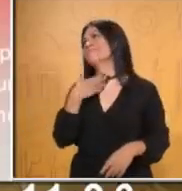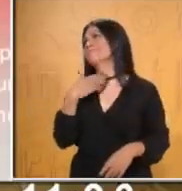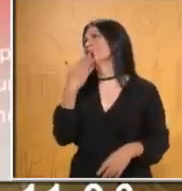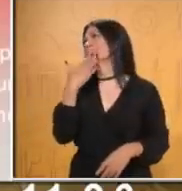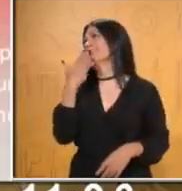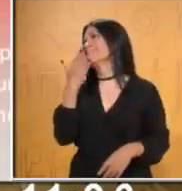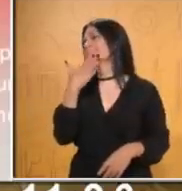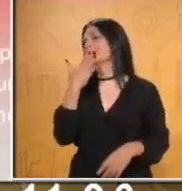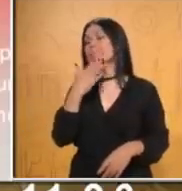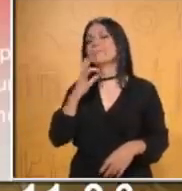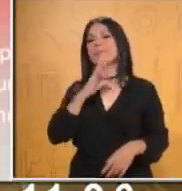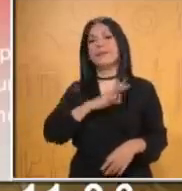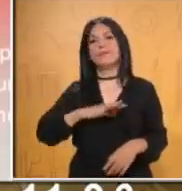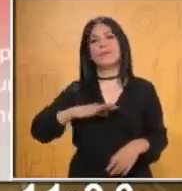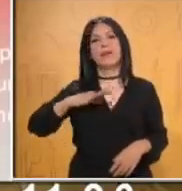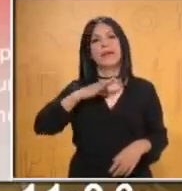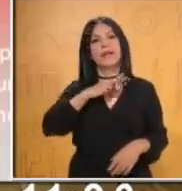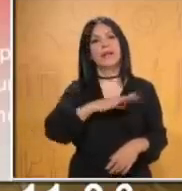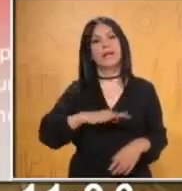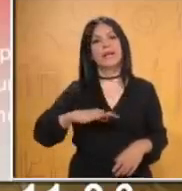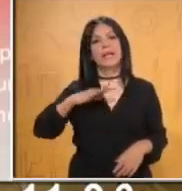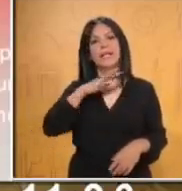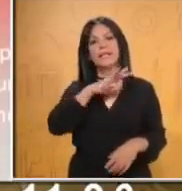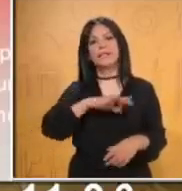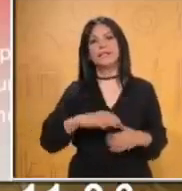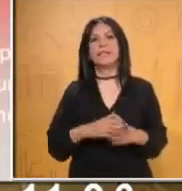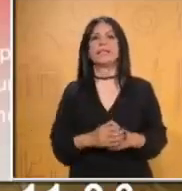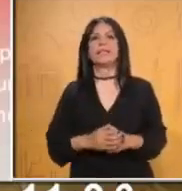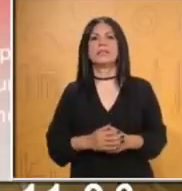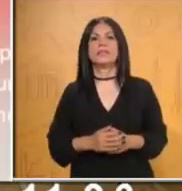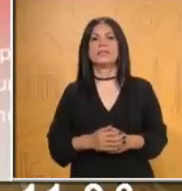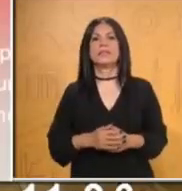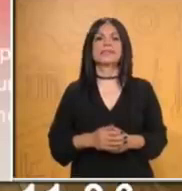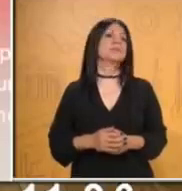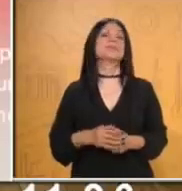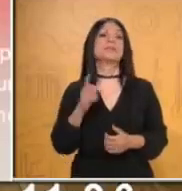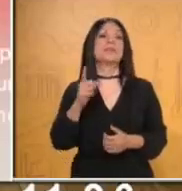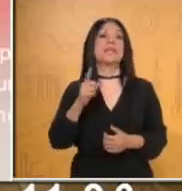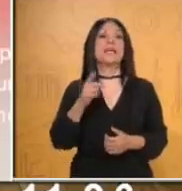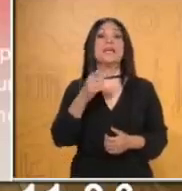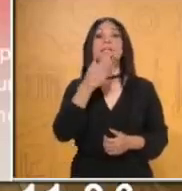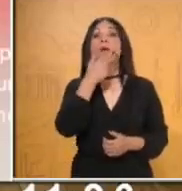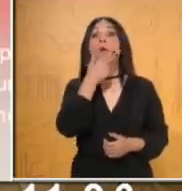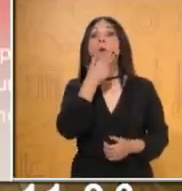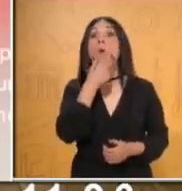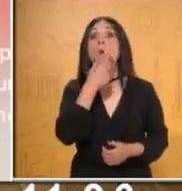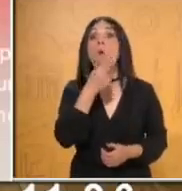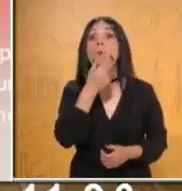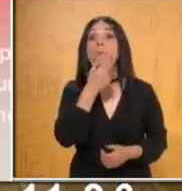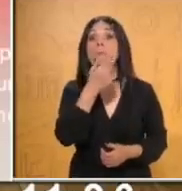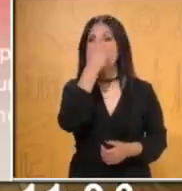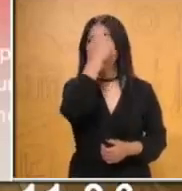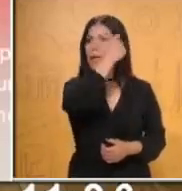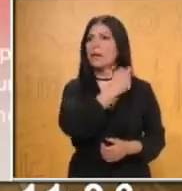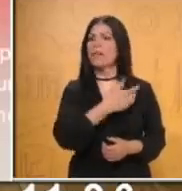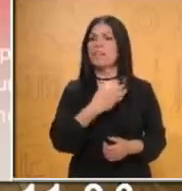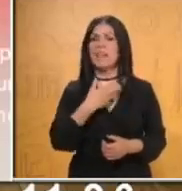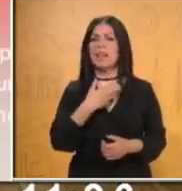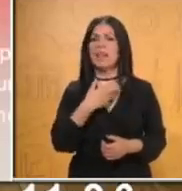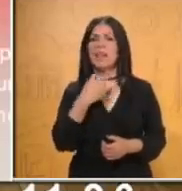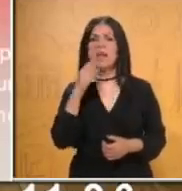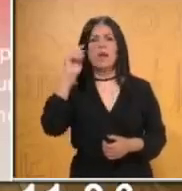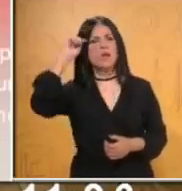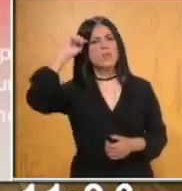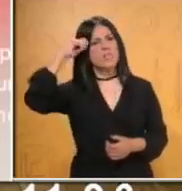van solo porque les van a dar almuerzo gratis. Además, Scrooge es robado por su criada e